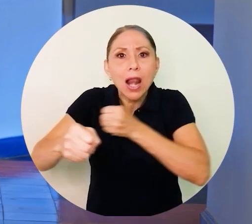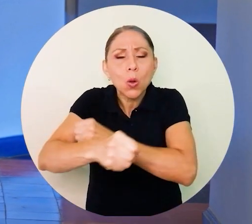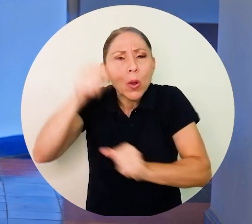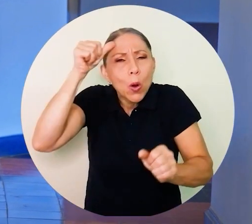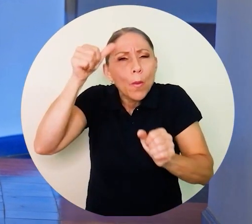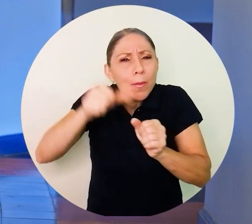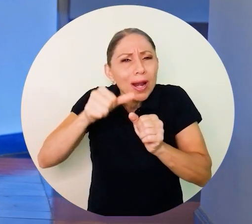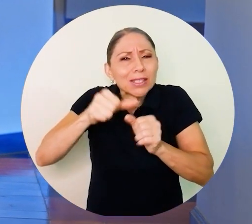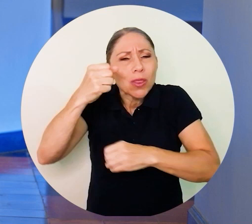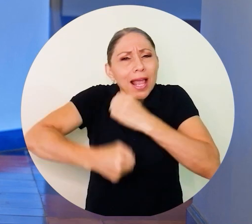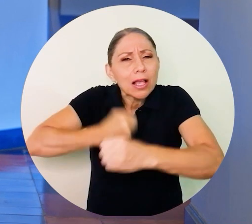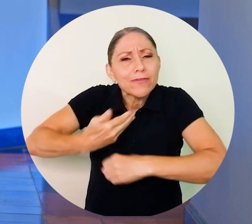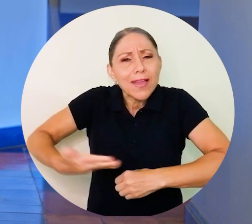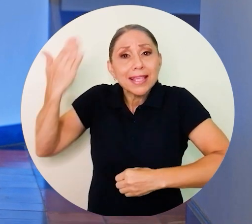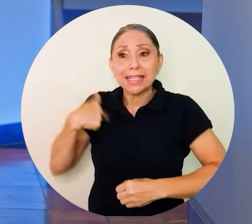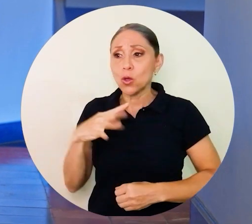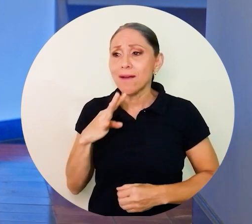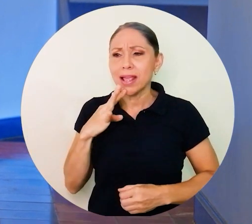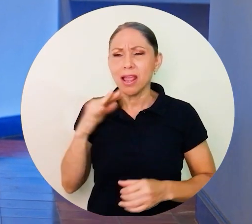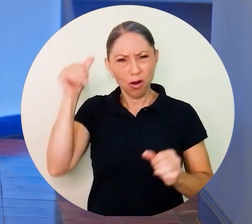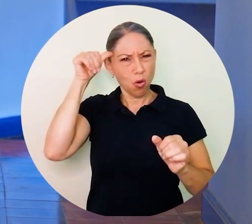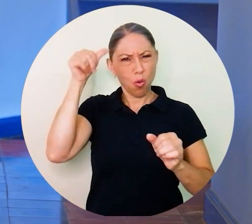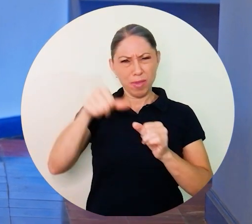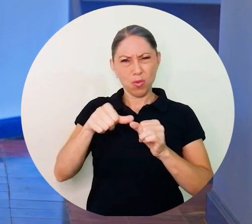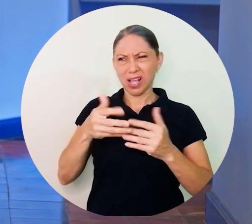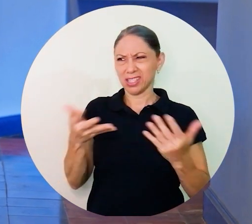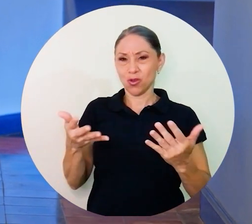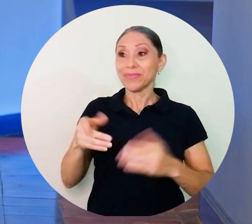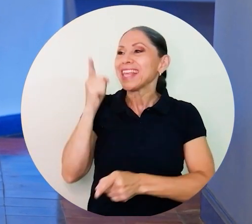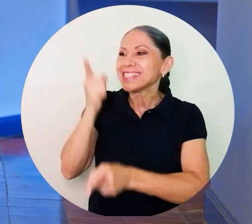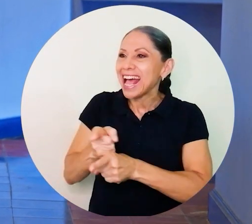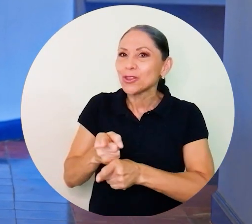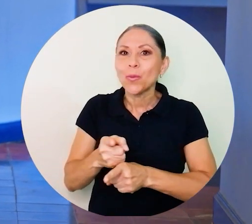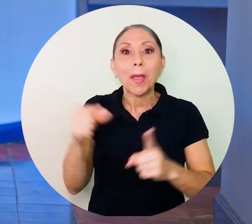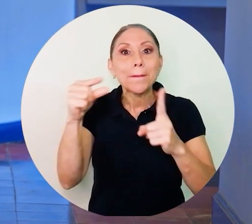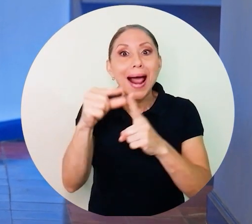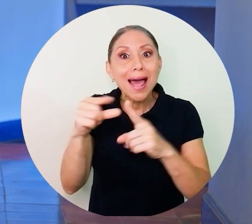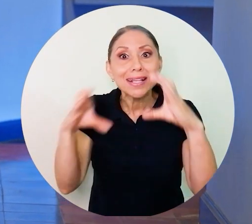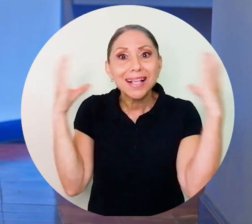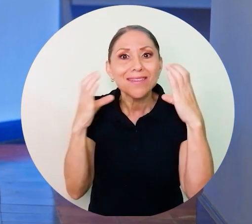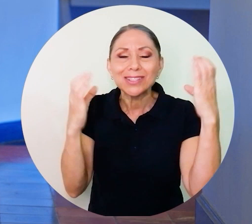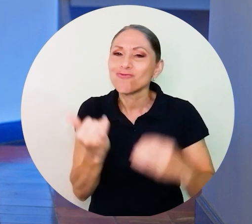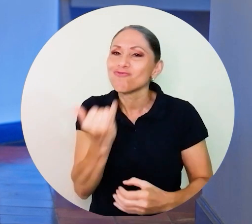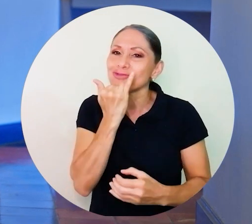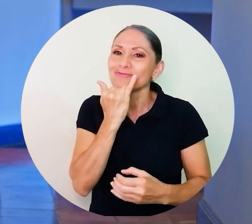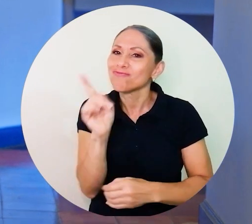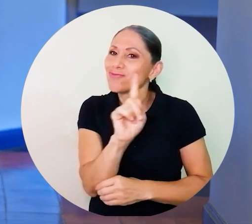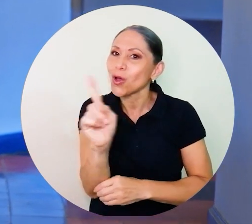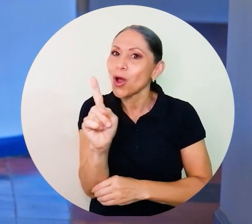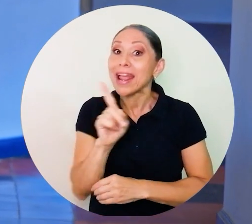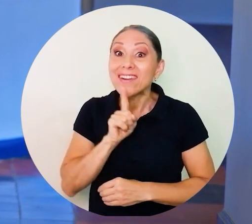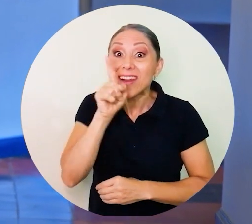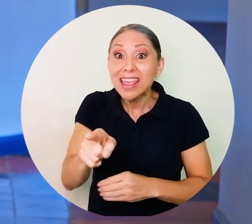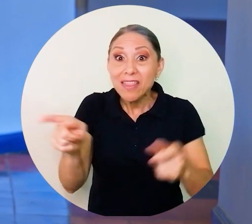las fechas que te hablé. ¿Conmemoración? ¡Exacto! No se dice celebración porque en realidad lo que estamos haciendo no es un festejo,